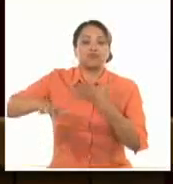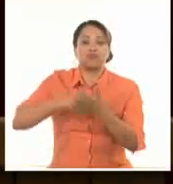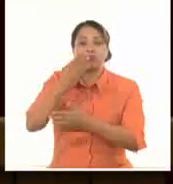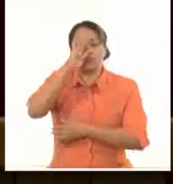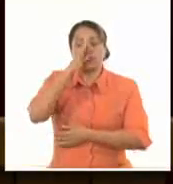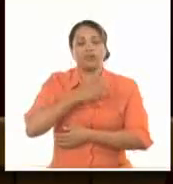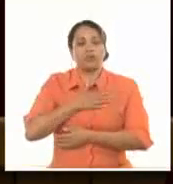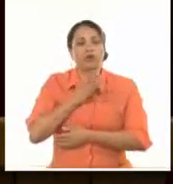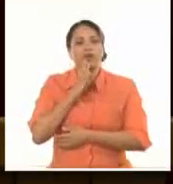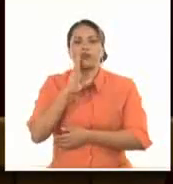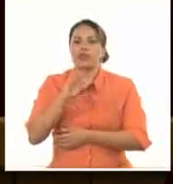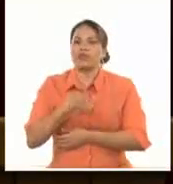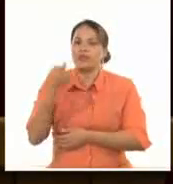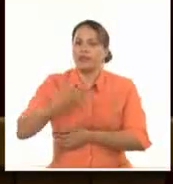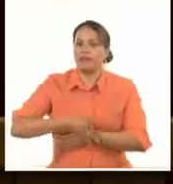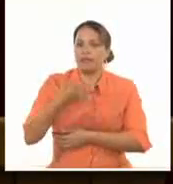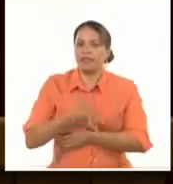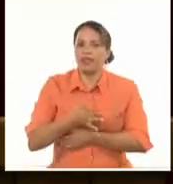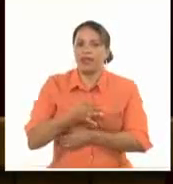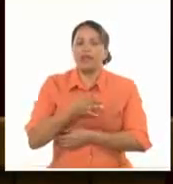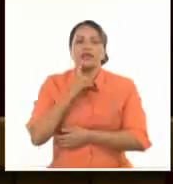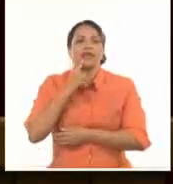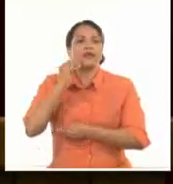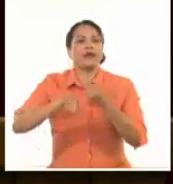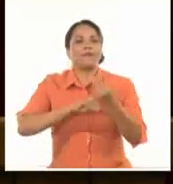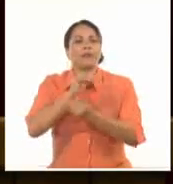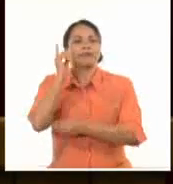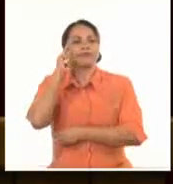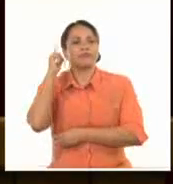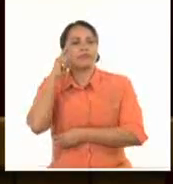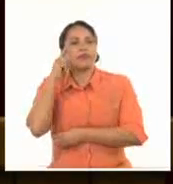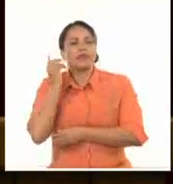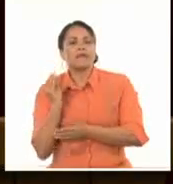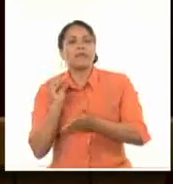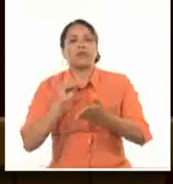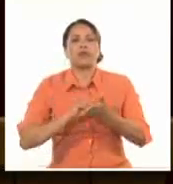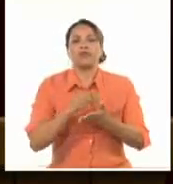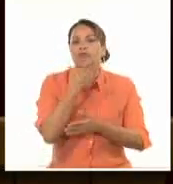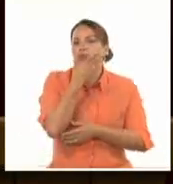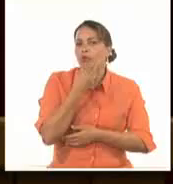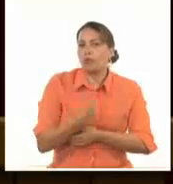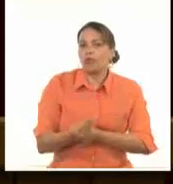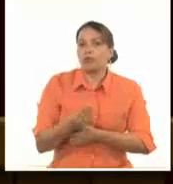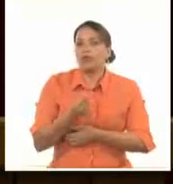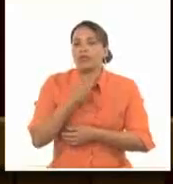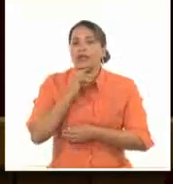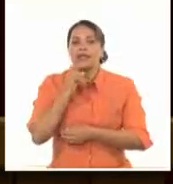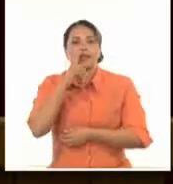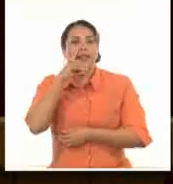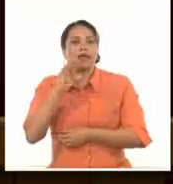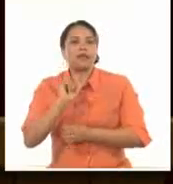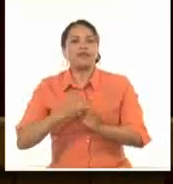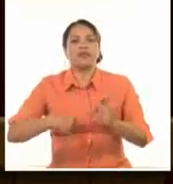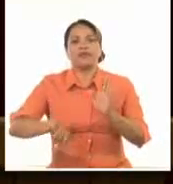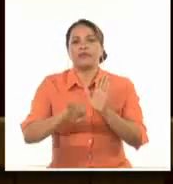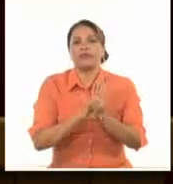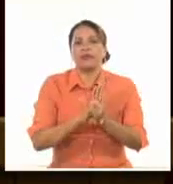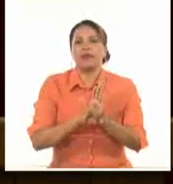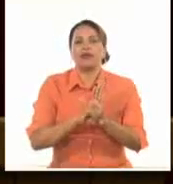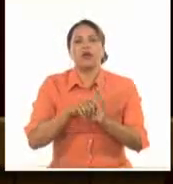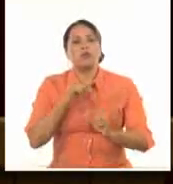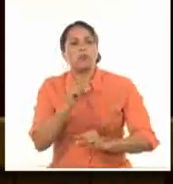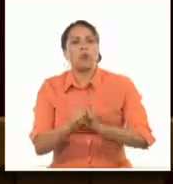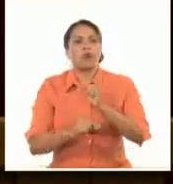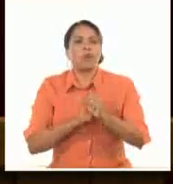verdades, secuestrando conciencias, imponiendo gustos, negando identidades, aniquilando poco a poco la